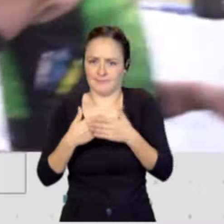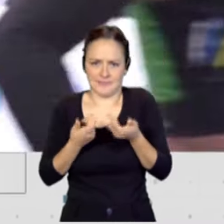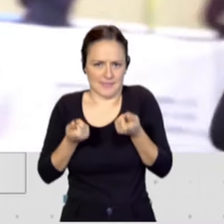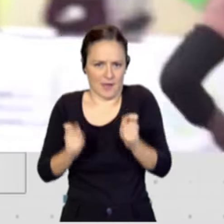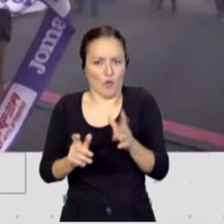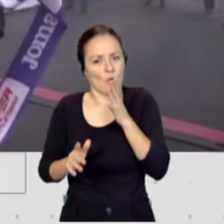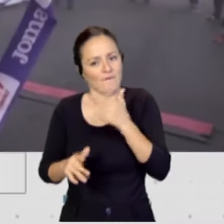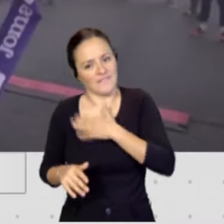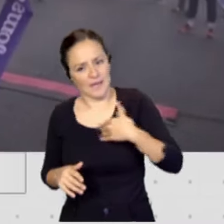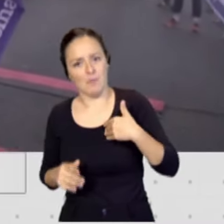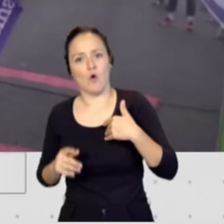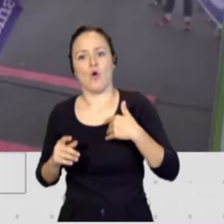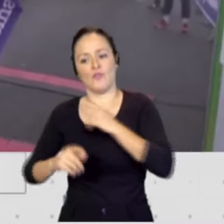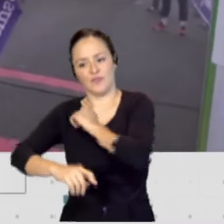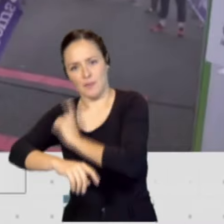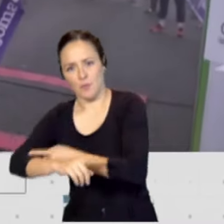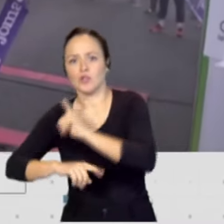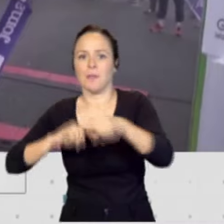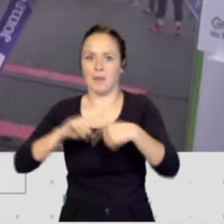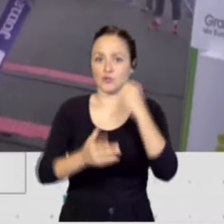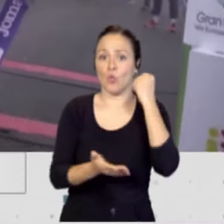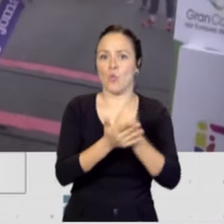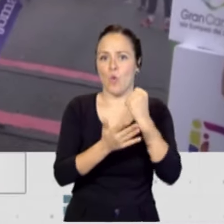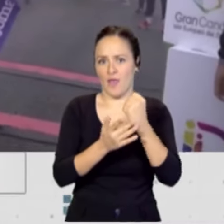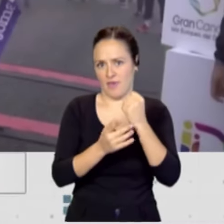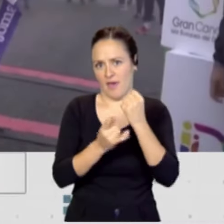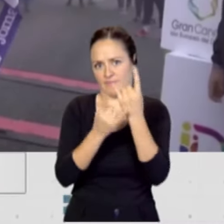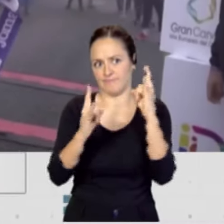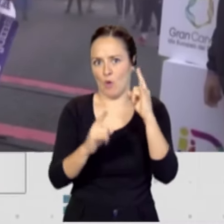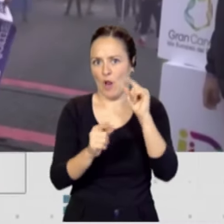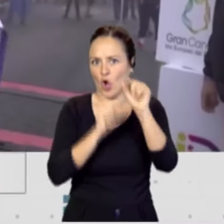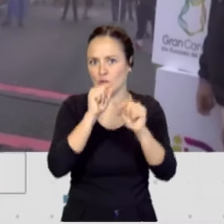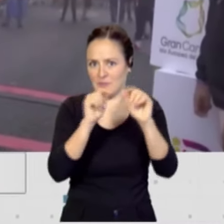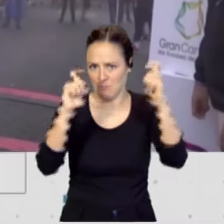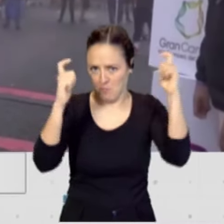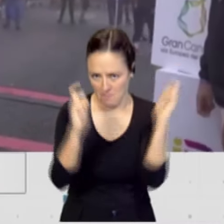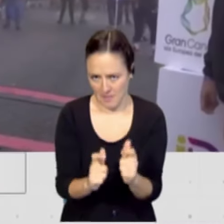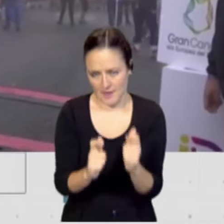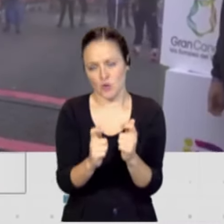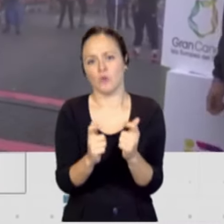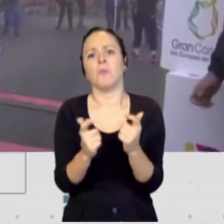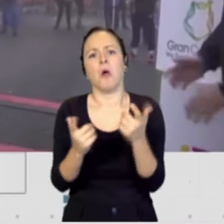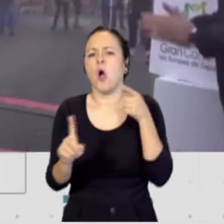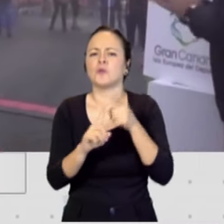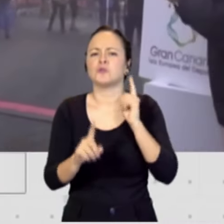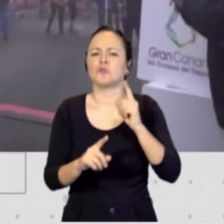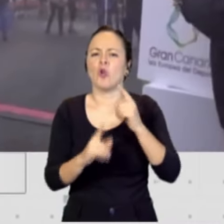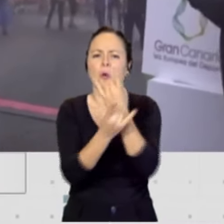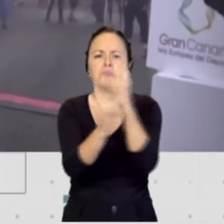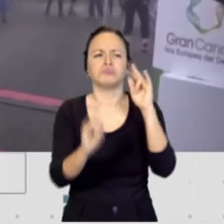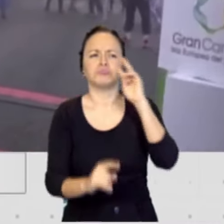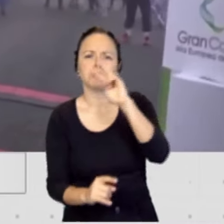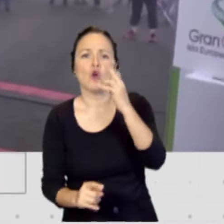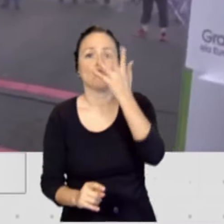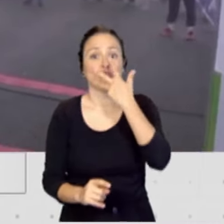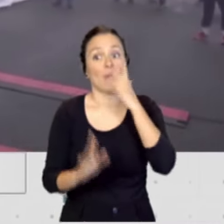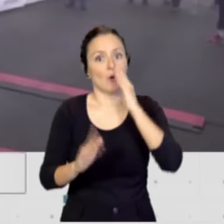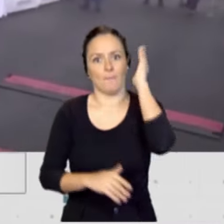ambiente deportivo con la con la huella medioambiental y con que tratar de conservar el medio ambiente que lo conozcan pero que no lo no lo